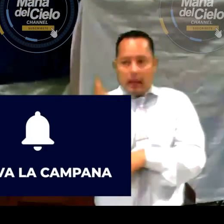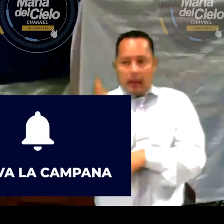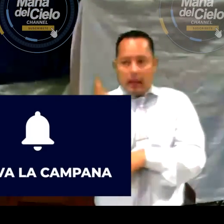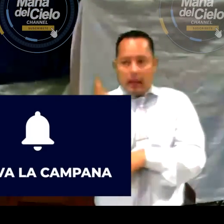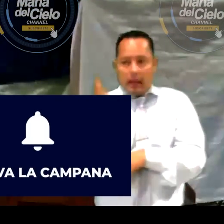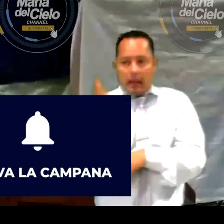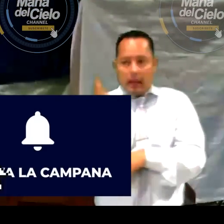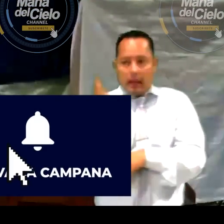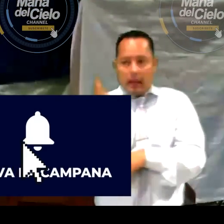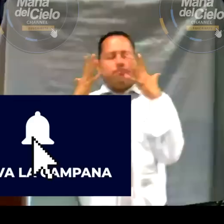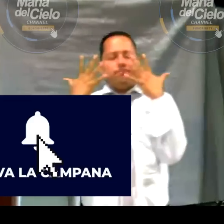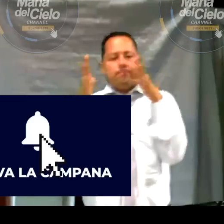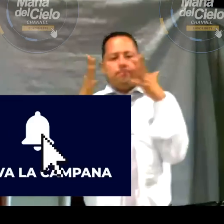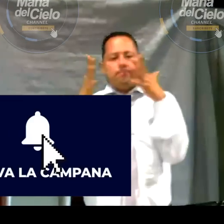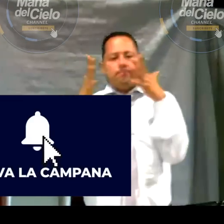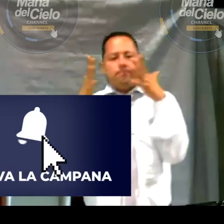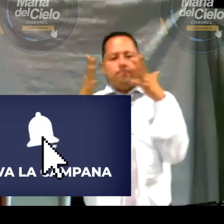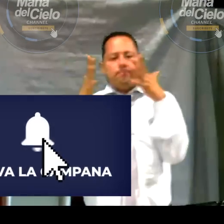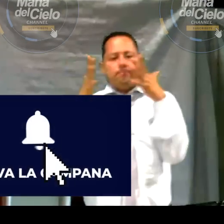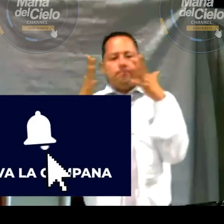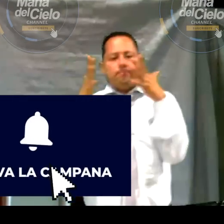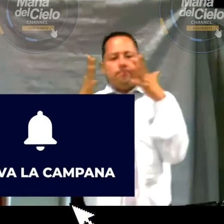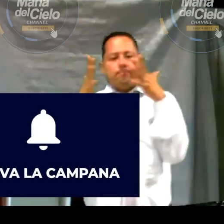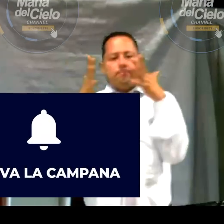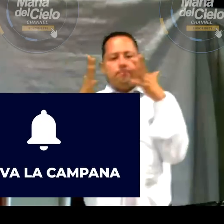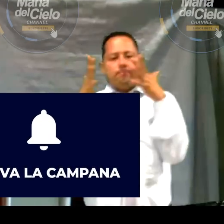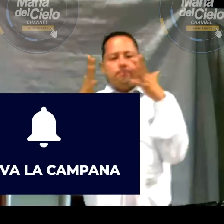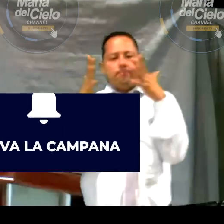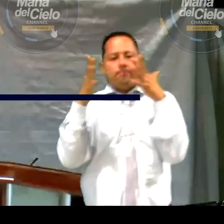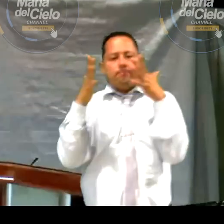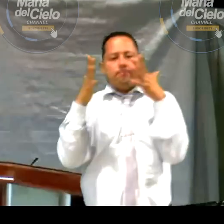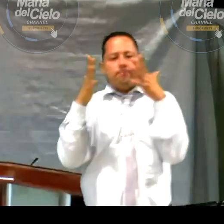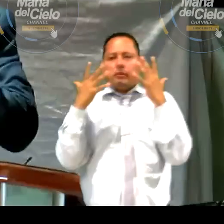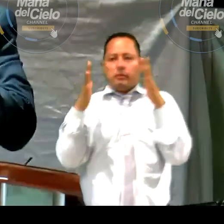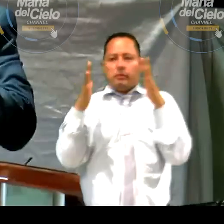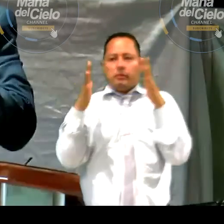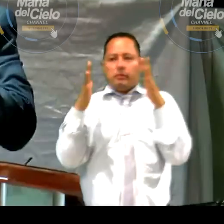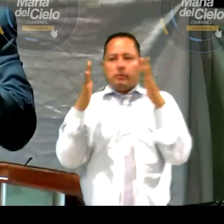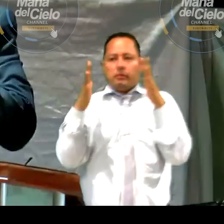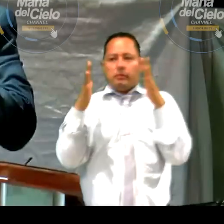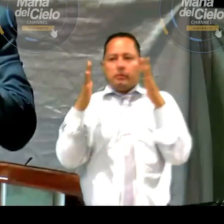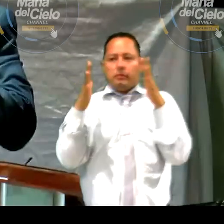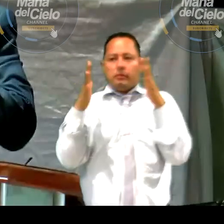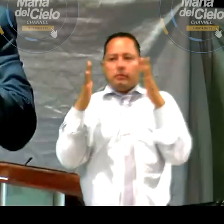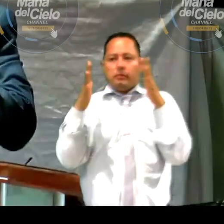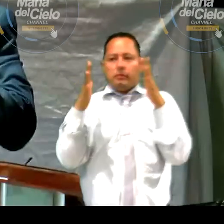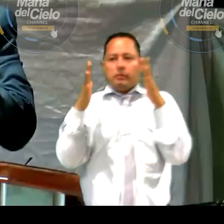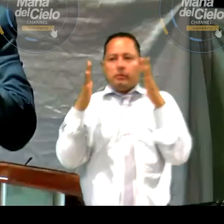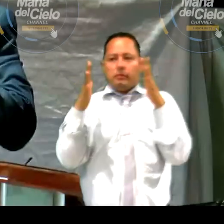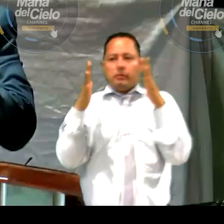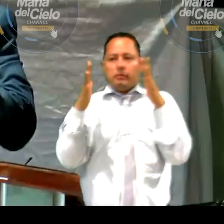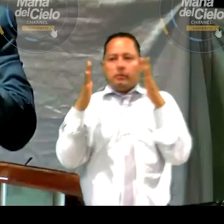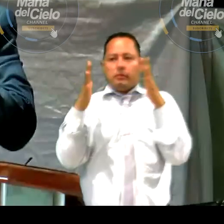Creo que ese aplauso usted lo puede mejorar esta noche. Alguien, alguien, alguien, alguien, alguien.